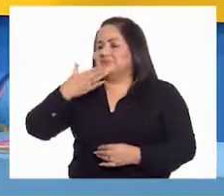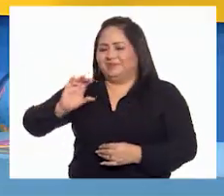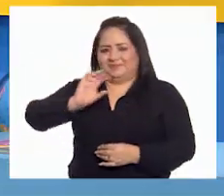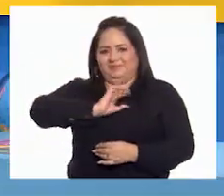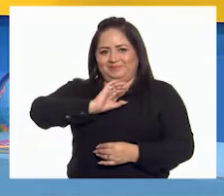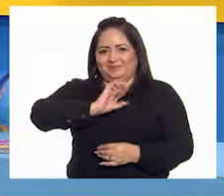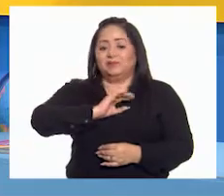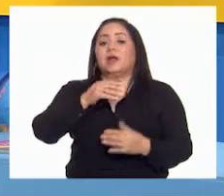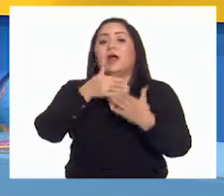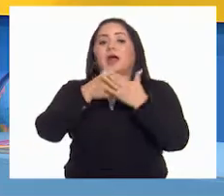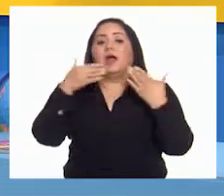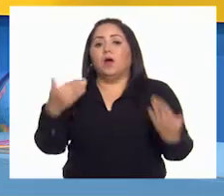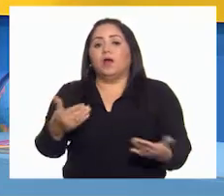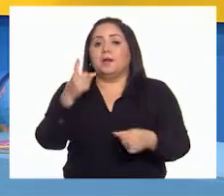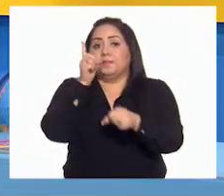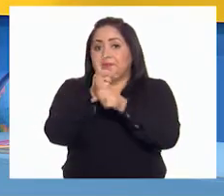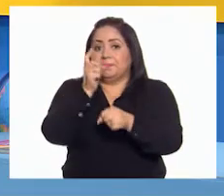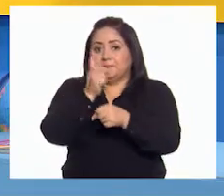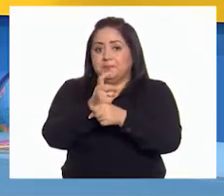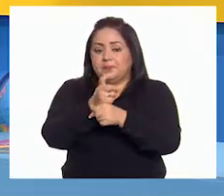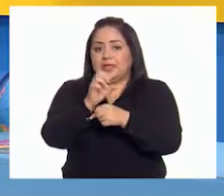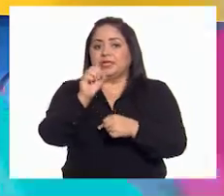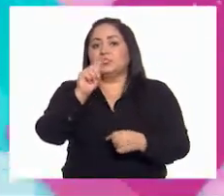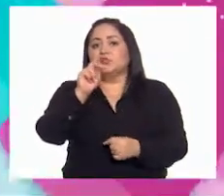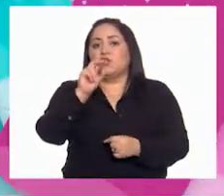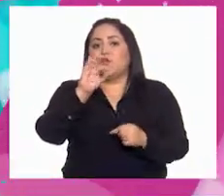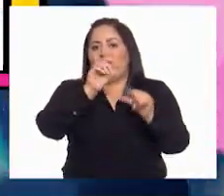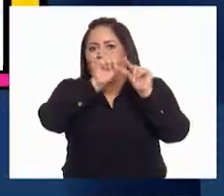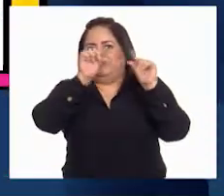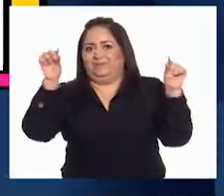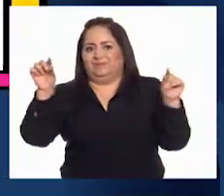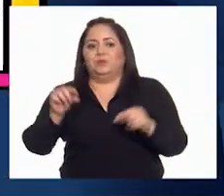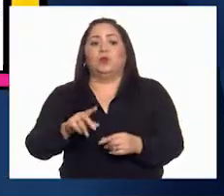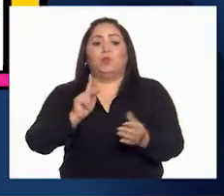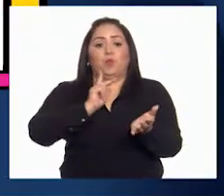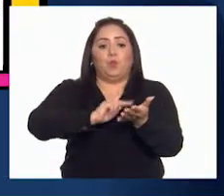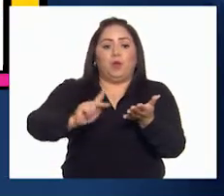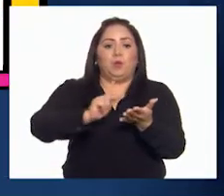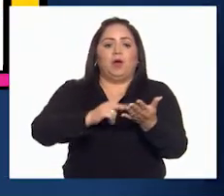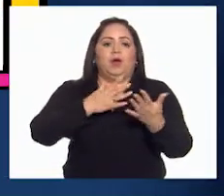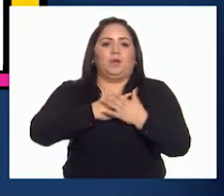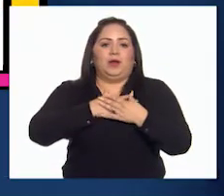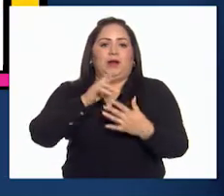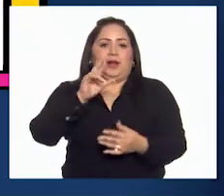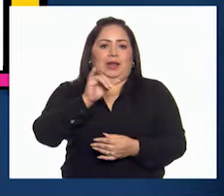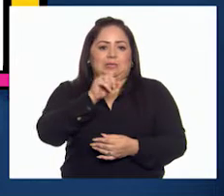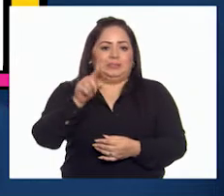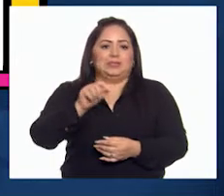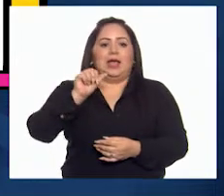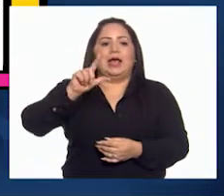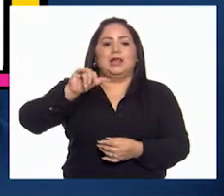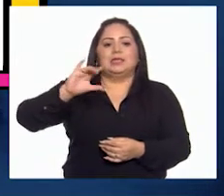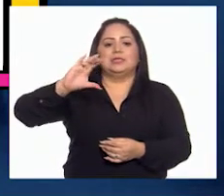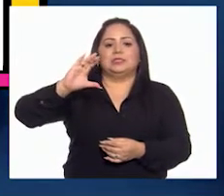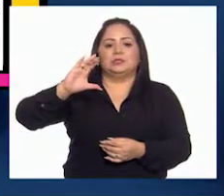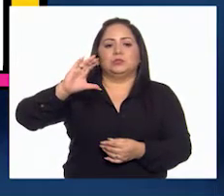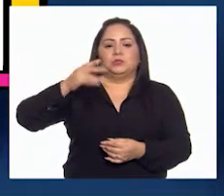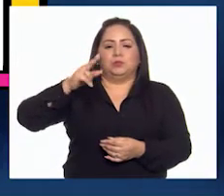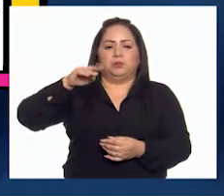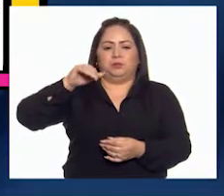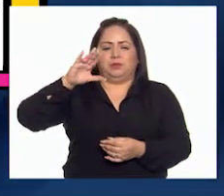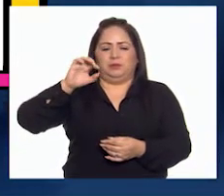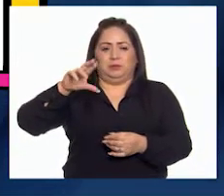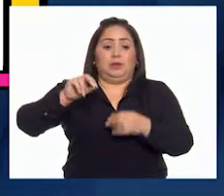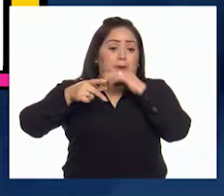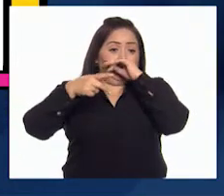María. Pues vamos con la primera estrofa. Poema de amorosa raíz a Lichumacero. Antes